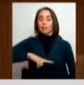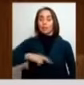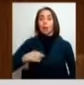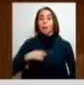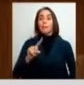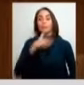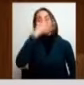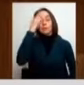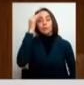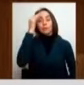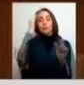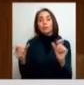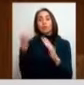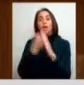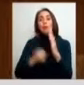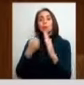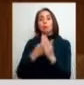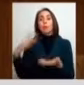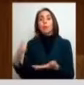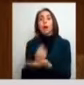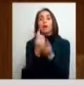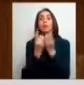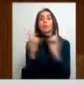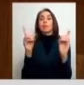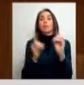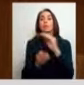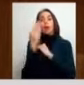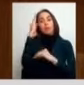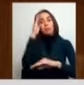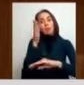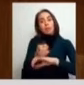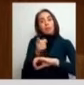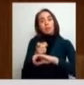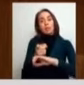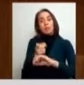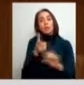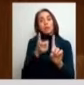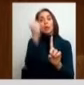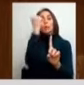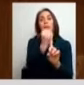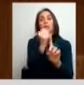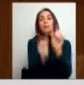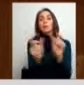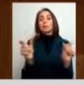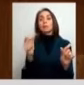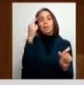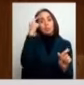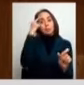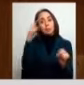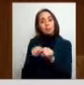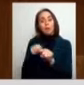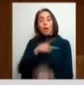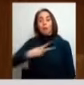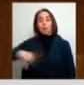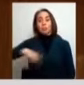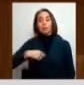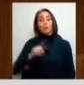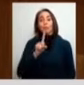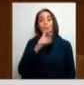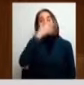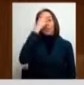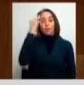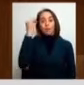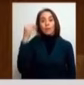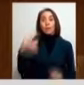lucharon por la democracia cuando la dictadura asesinado a la gente que pensaba con nosotros no se me olvida en una situación